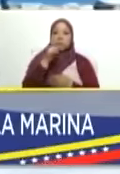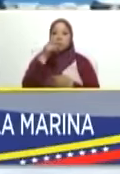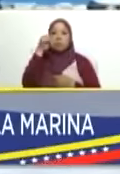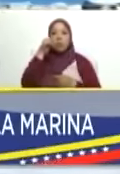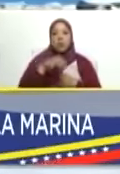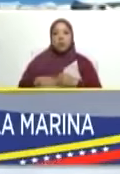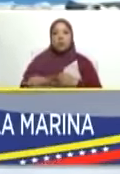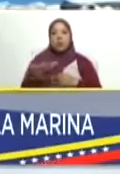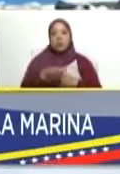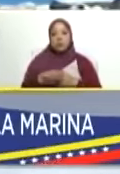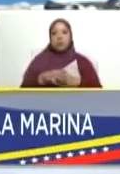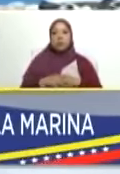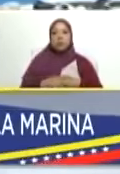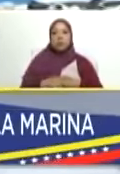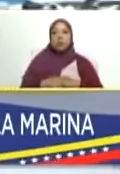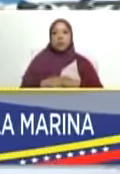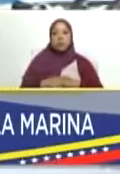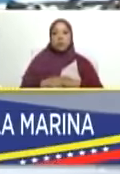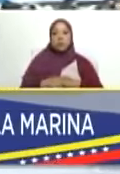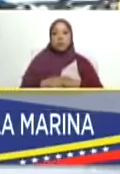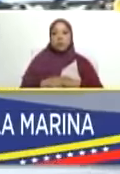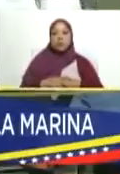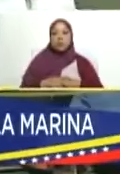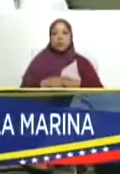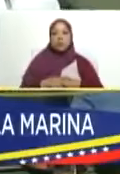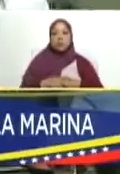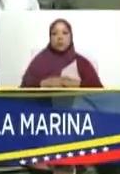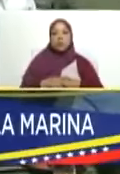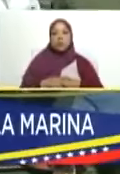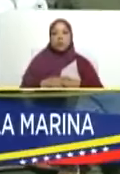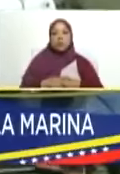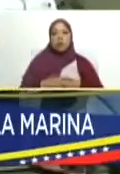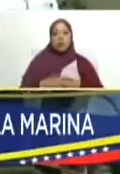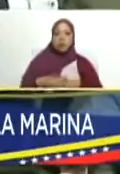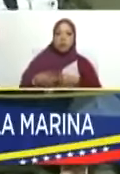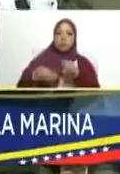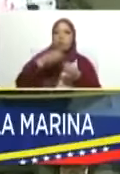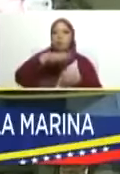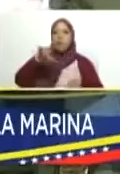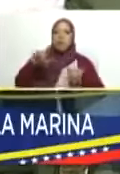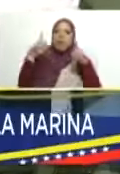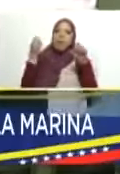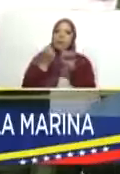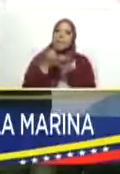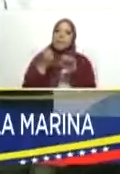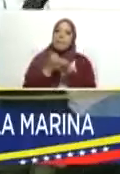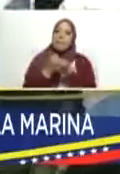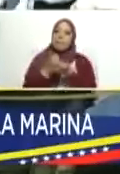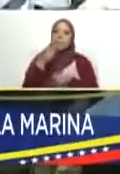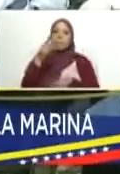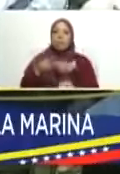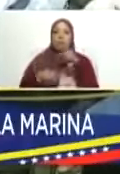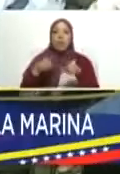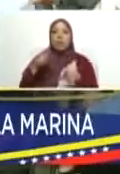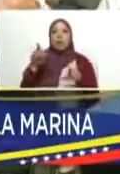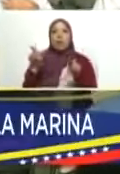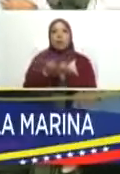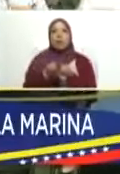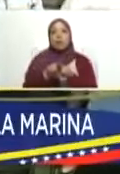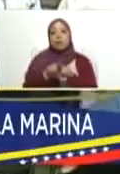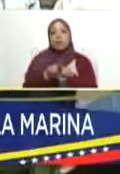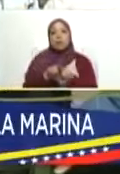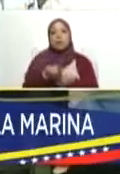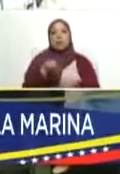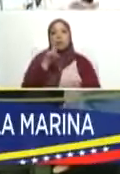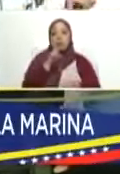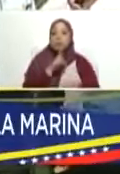paradas acá en la cinta costera, el bulevar de la cinta costera, ¿qué nombre le